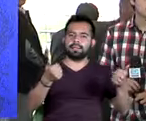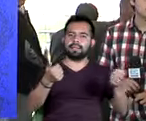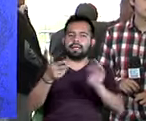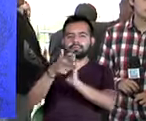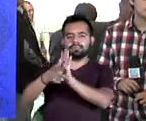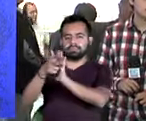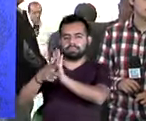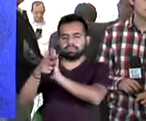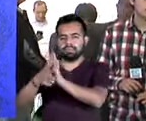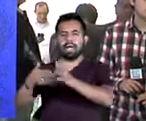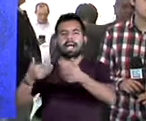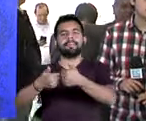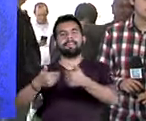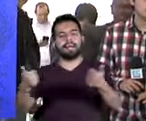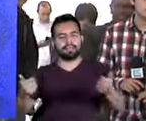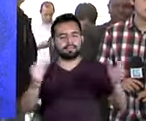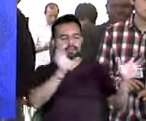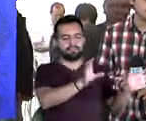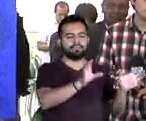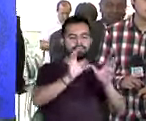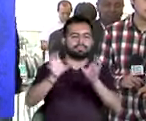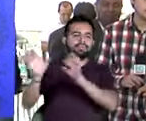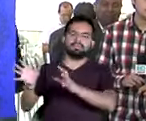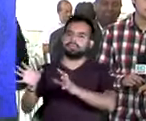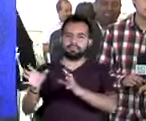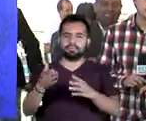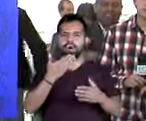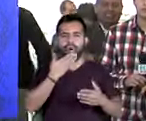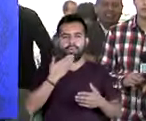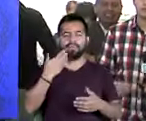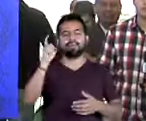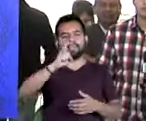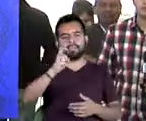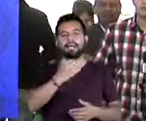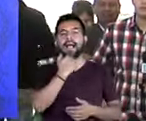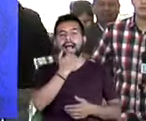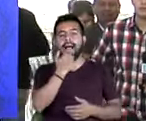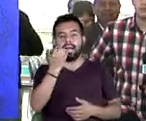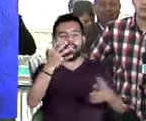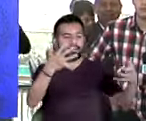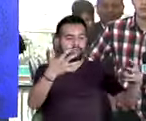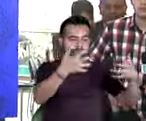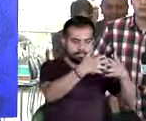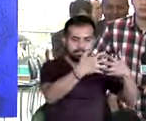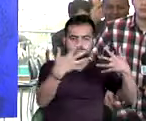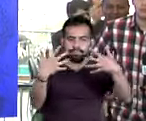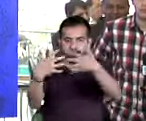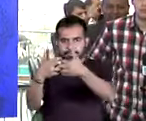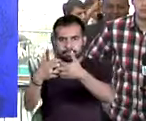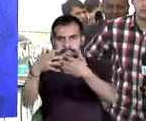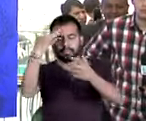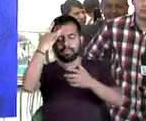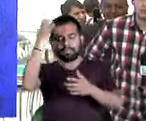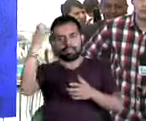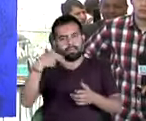aparte. Por lo tanto, tiene que haber alguien que tenga la capacidad de empatar estas piezas. Porque